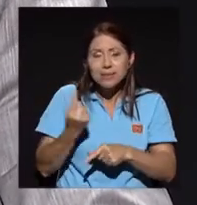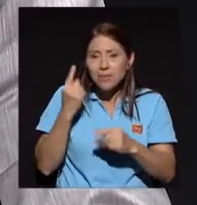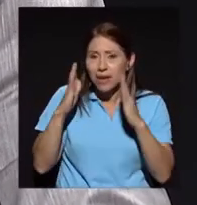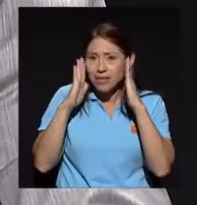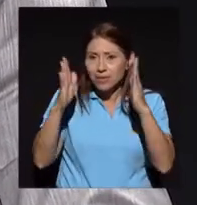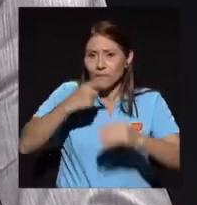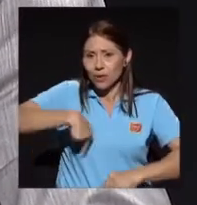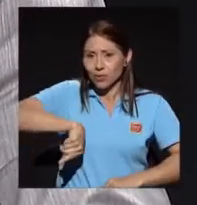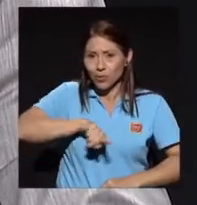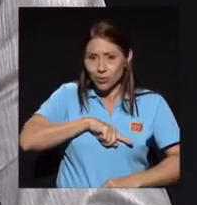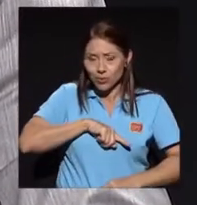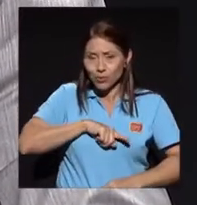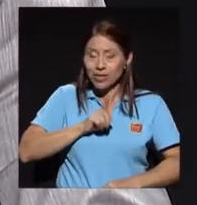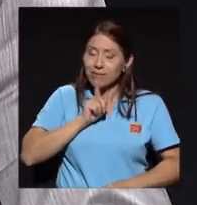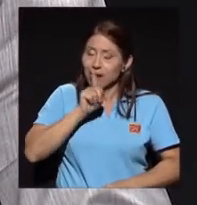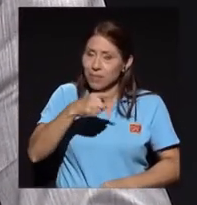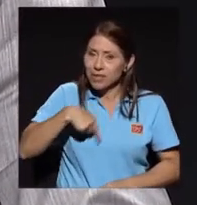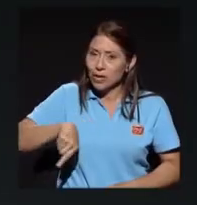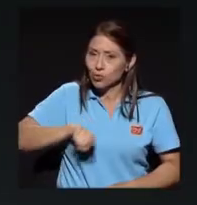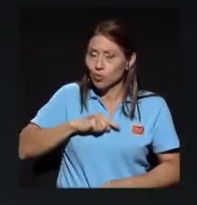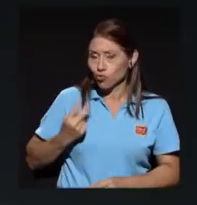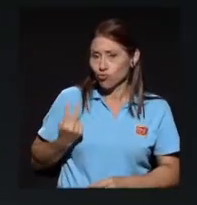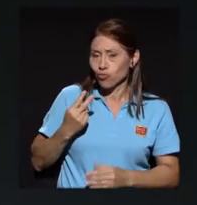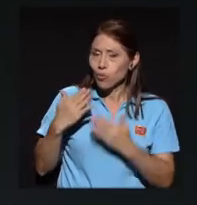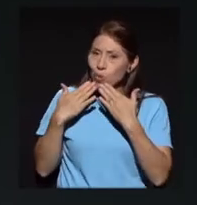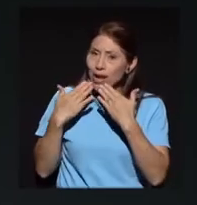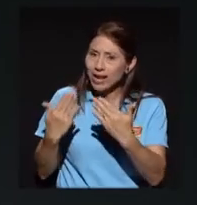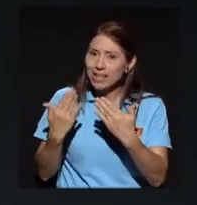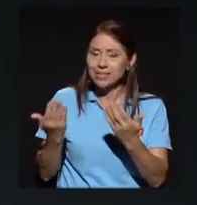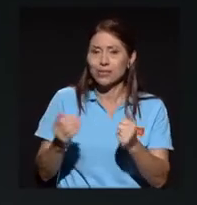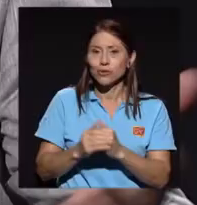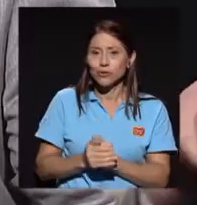realmente muy, muy agradecidos. Y aprendimos